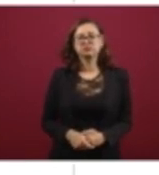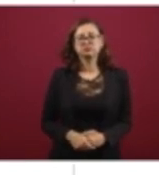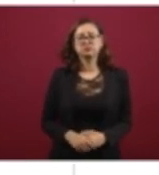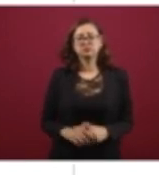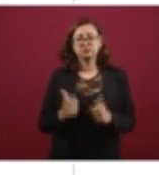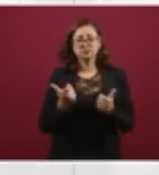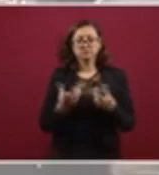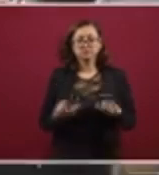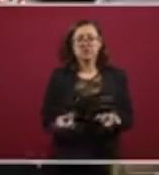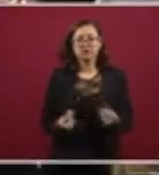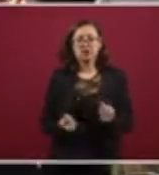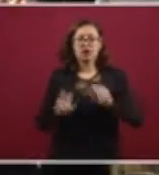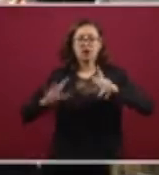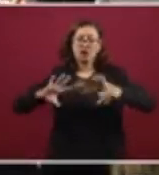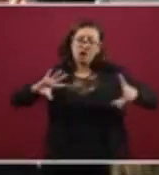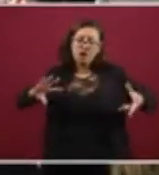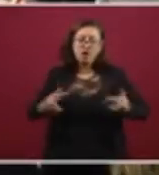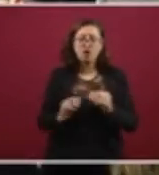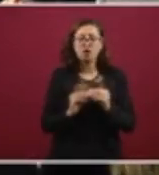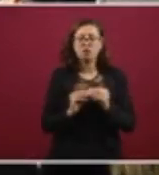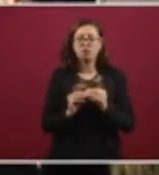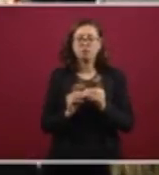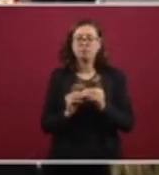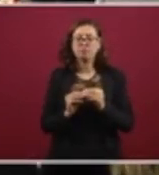recurso se les va a entregar